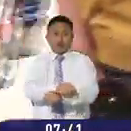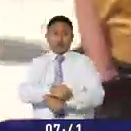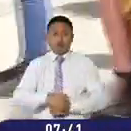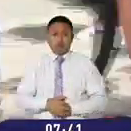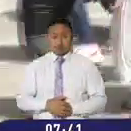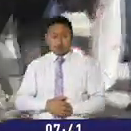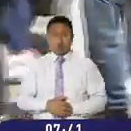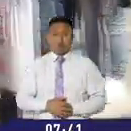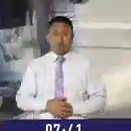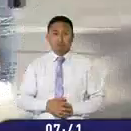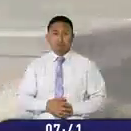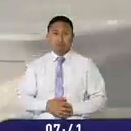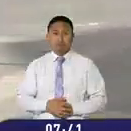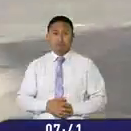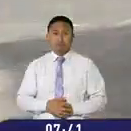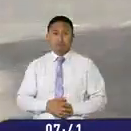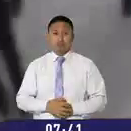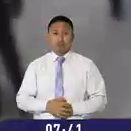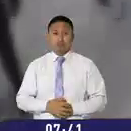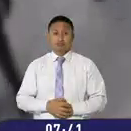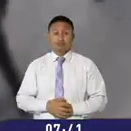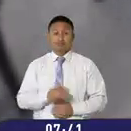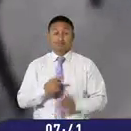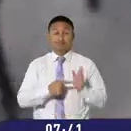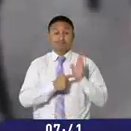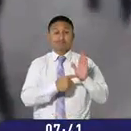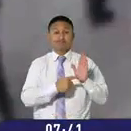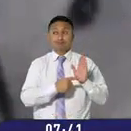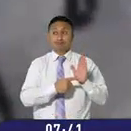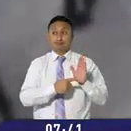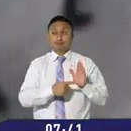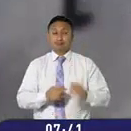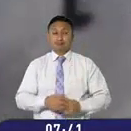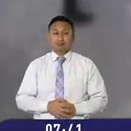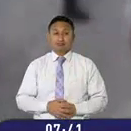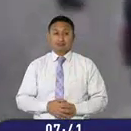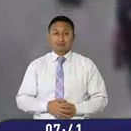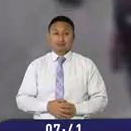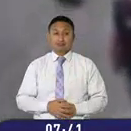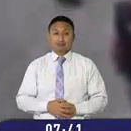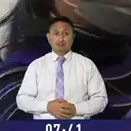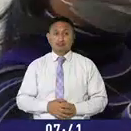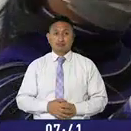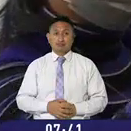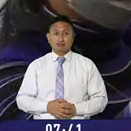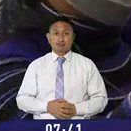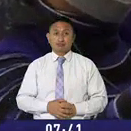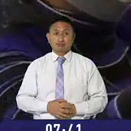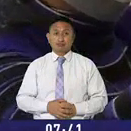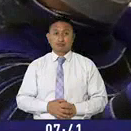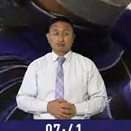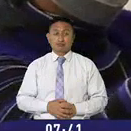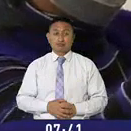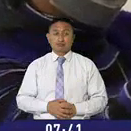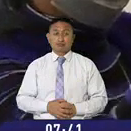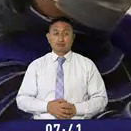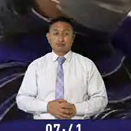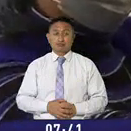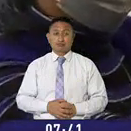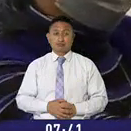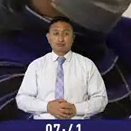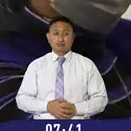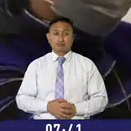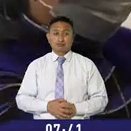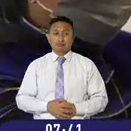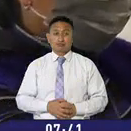sucedido se muestra como un duro ejemplo para quienes intenten este tipo de delincuencia en esta urbe. No, pero sí le castigaron. Así dice